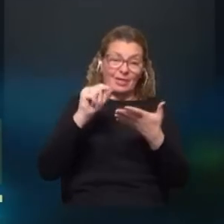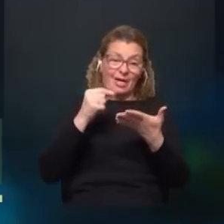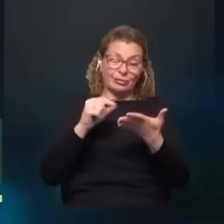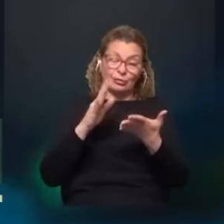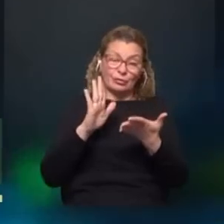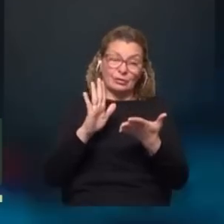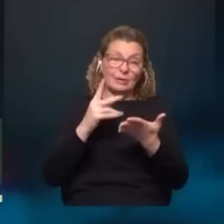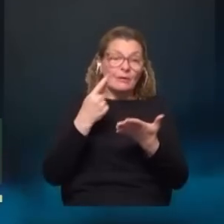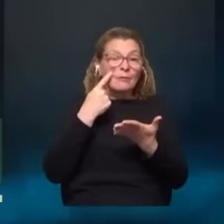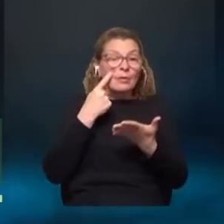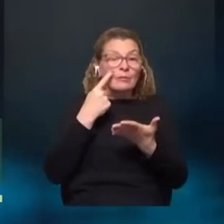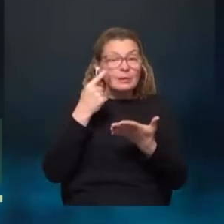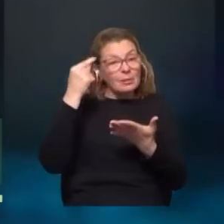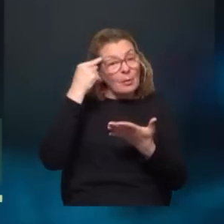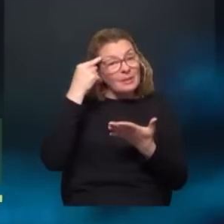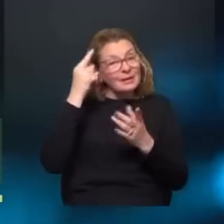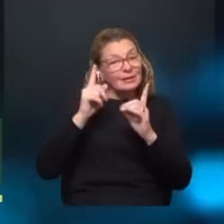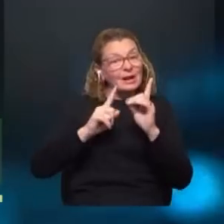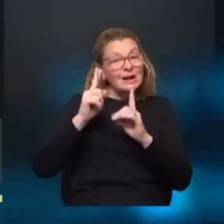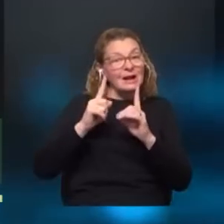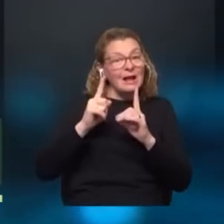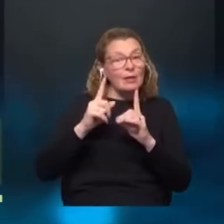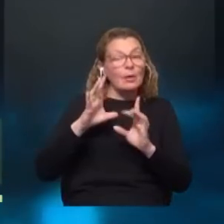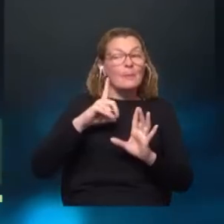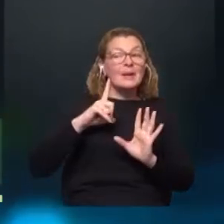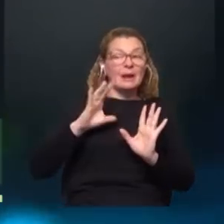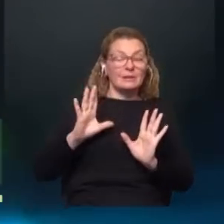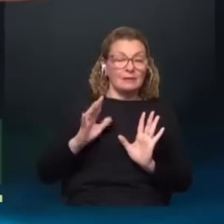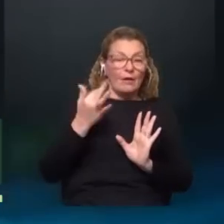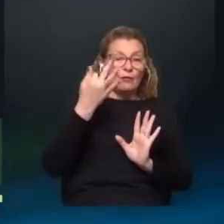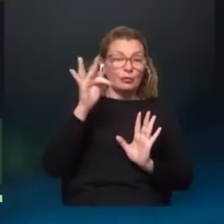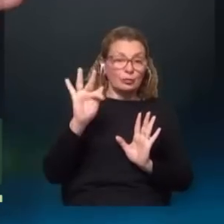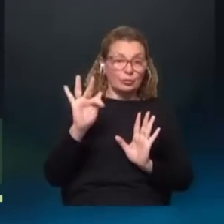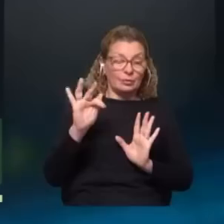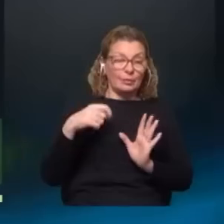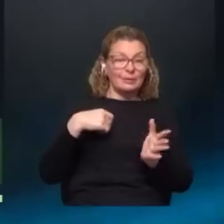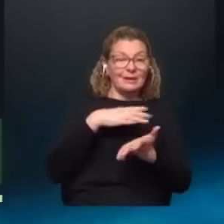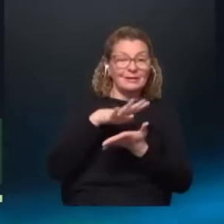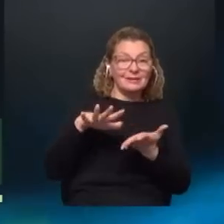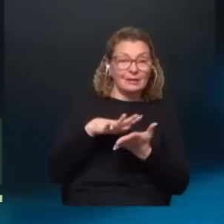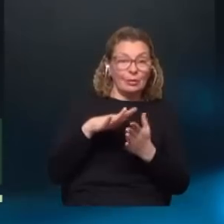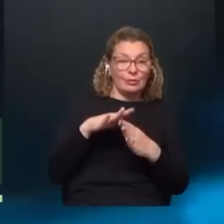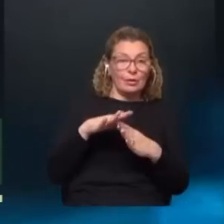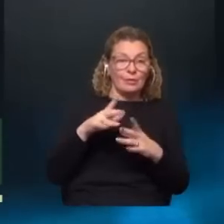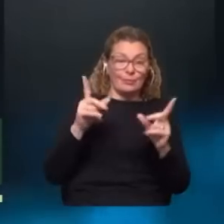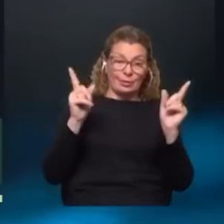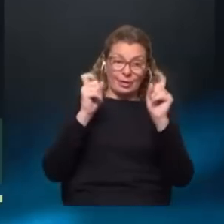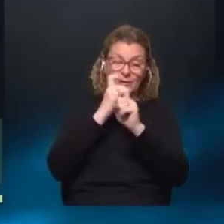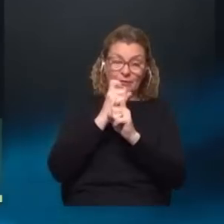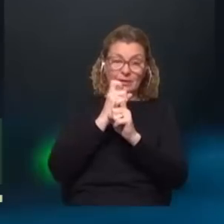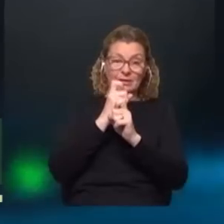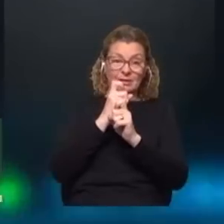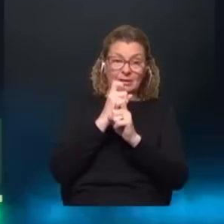están por confirmarse porque estamos pensando en algo que tiene que ver con expectativas Sí pero básicamente lo que tenemos es una situación bastante complicado que